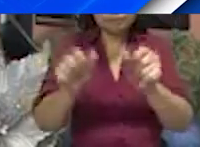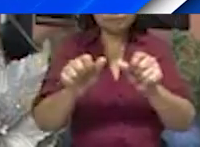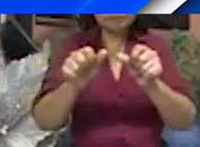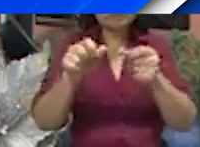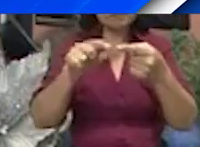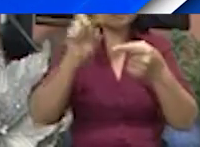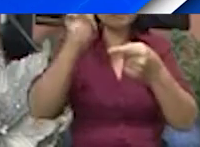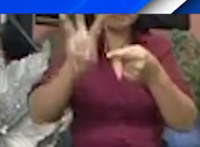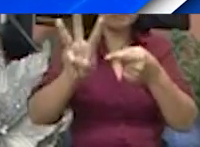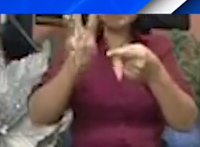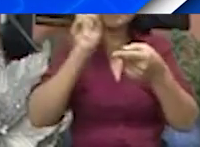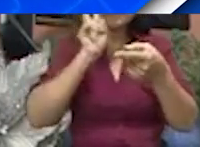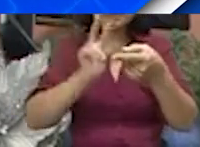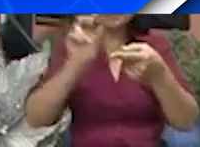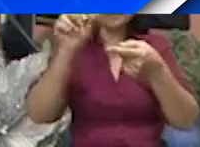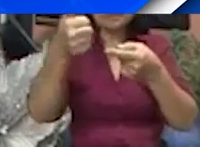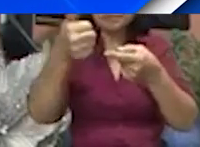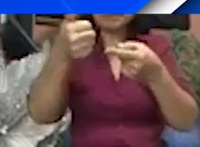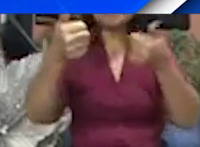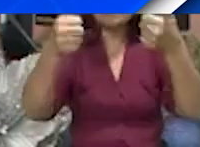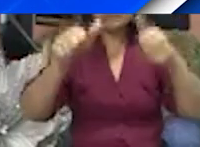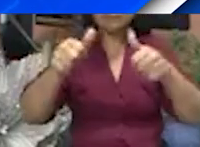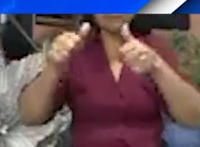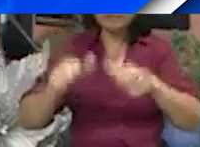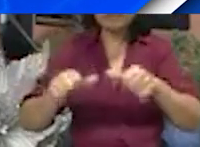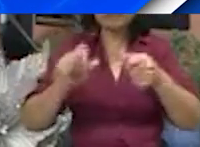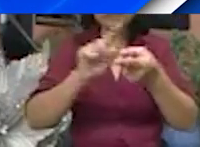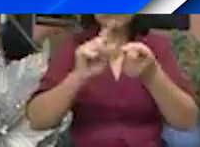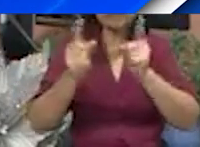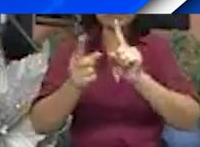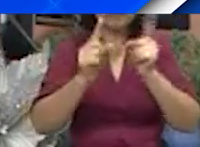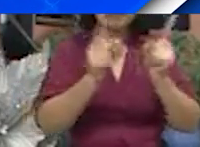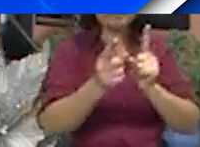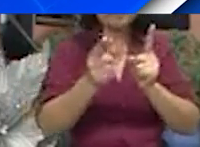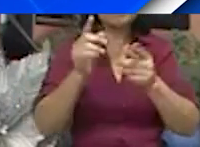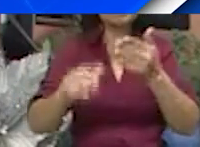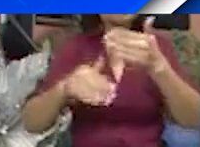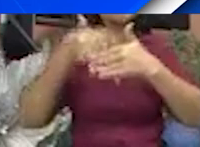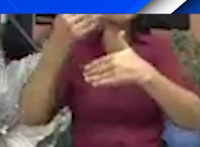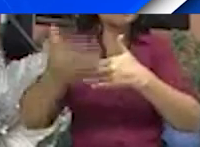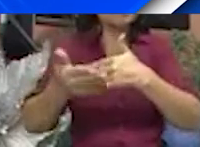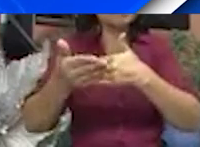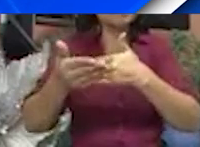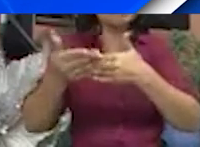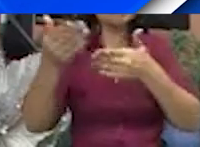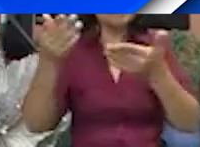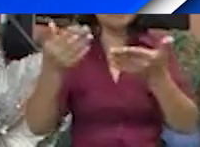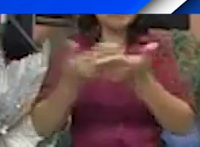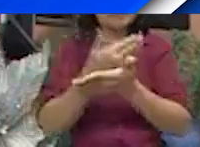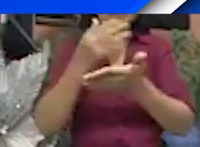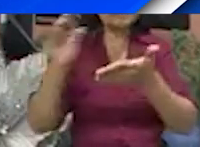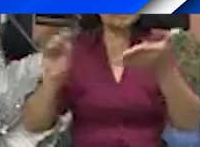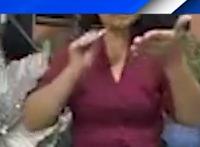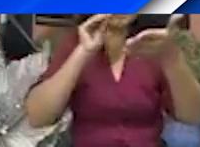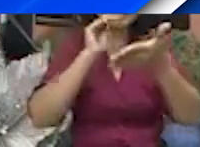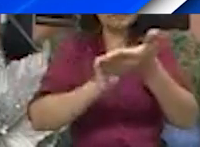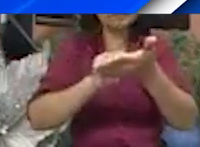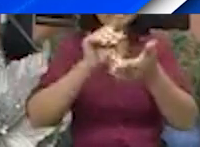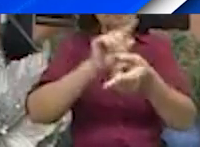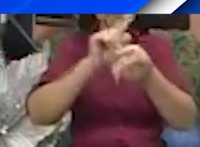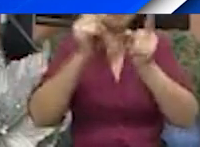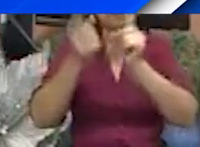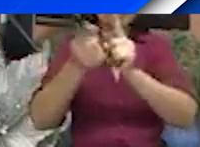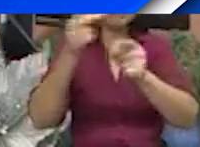3. Se identificaron 6 normas consolidadas con reformas y derogaciones posteriores, por lo que se actualizaron incorporándole las